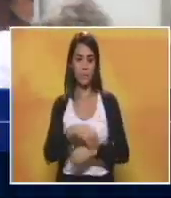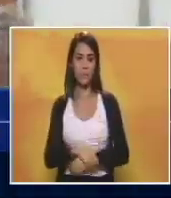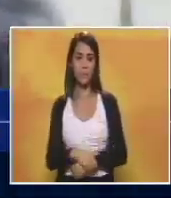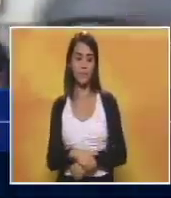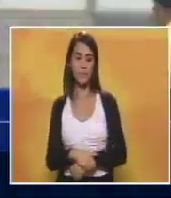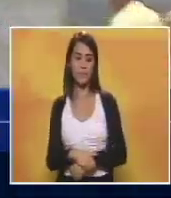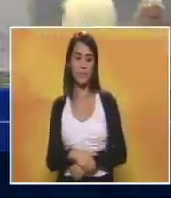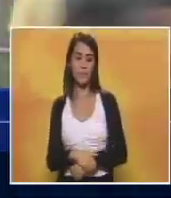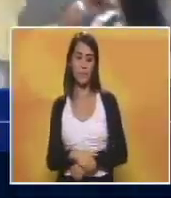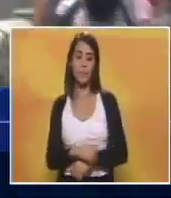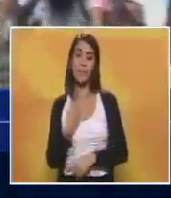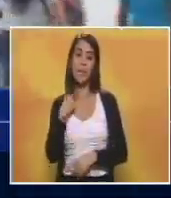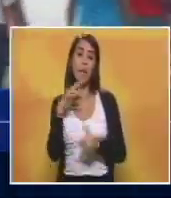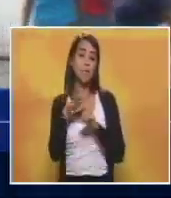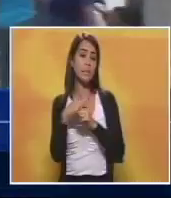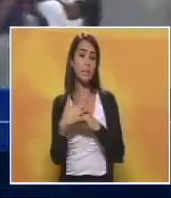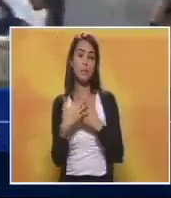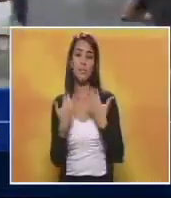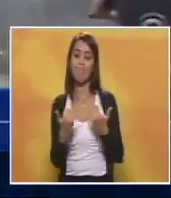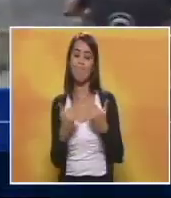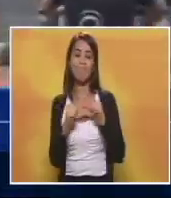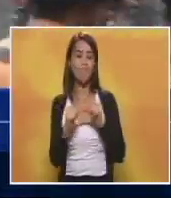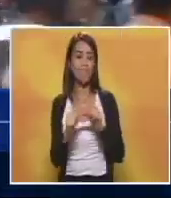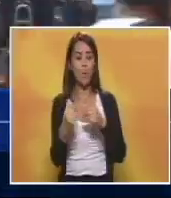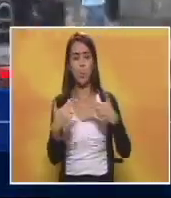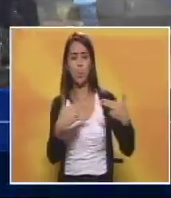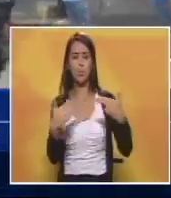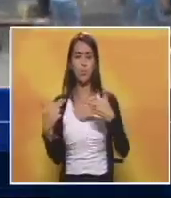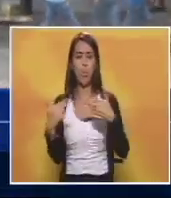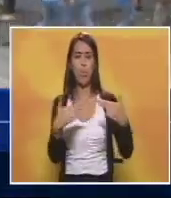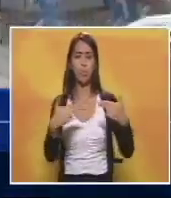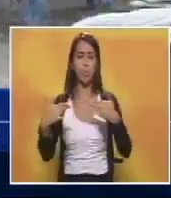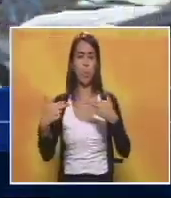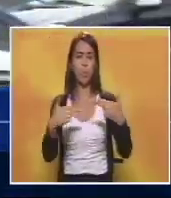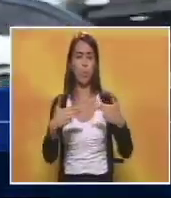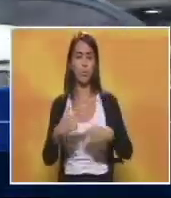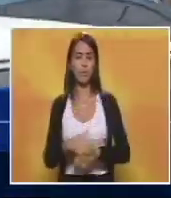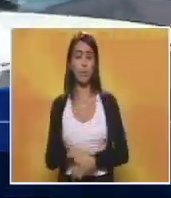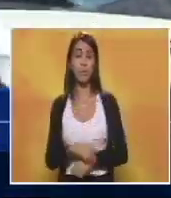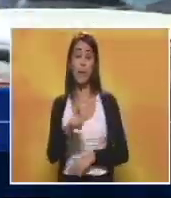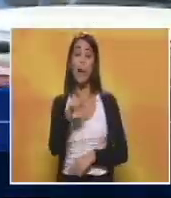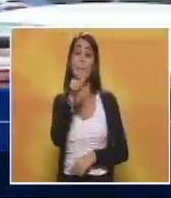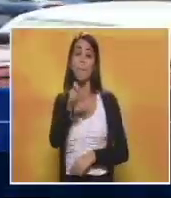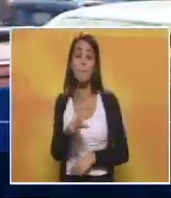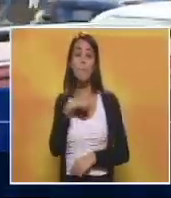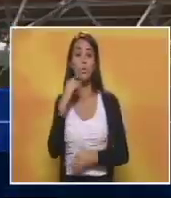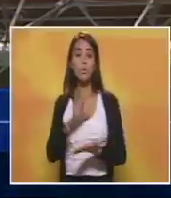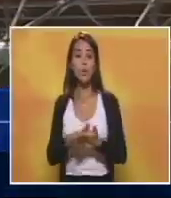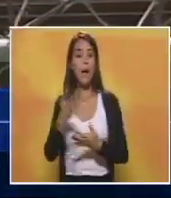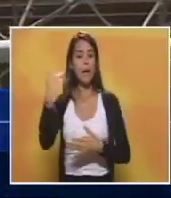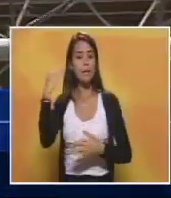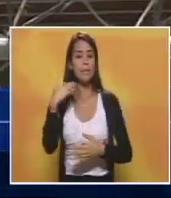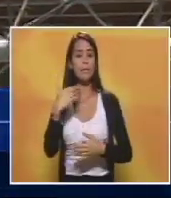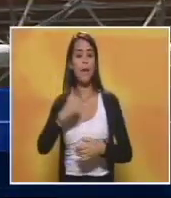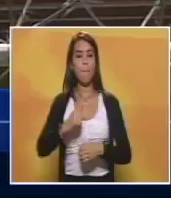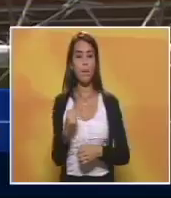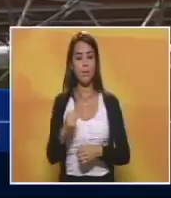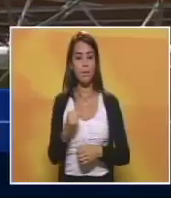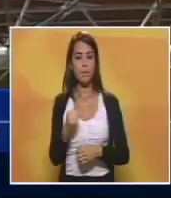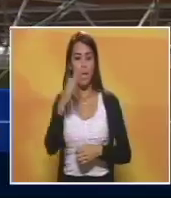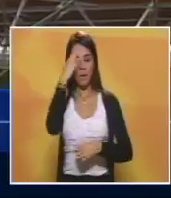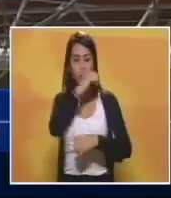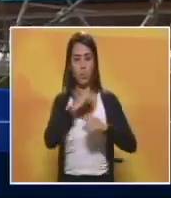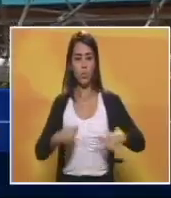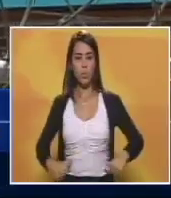mientras se mantenía la situación se registraron varios enfrentamientos y en uno de ellos murió el ex funcionario de la guardia manuel